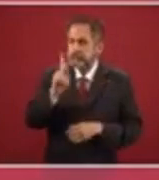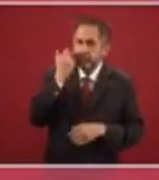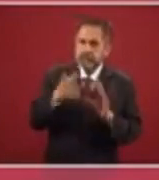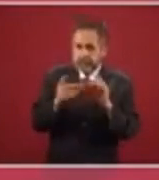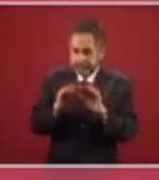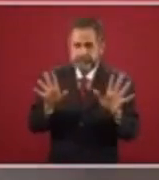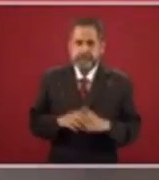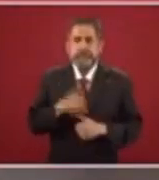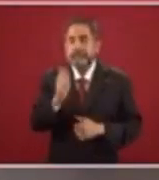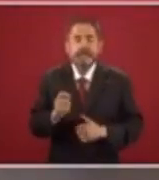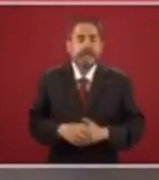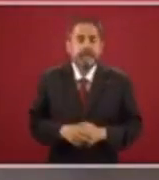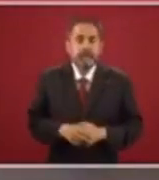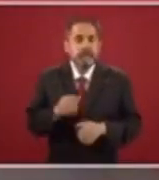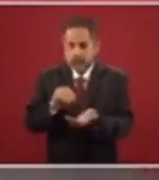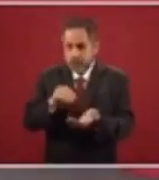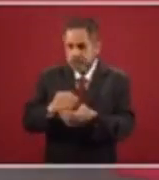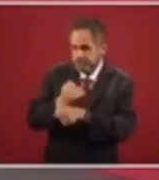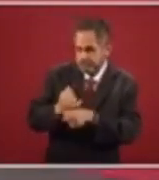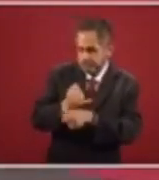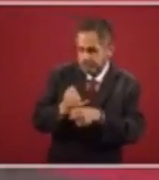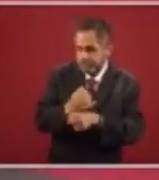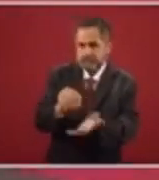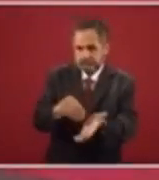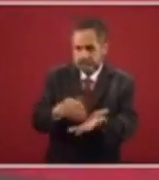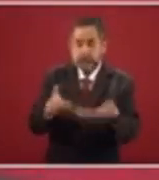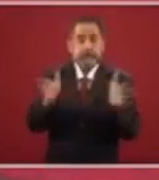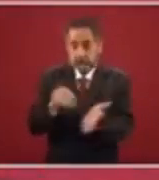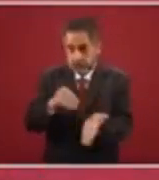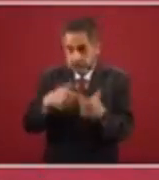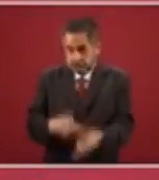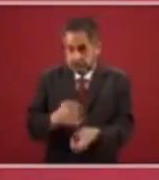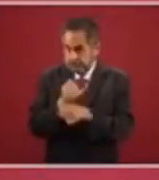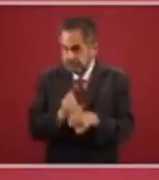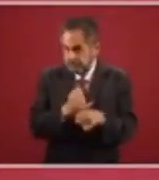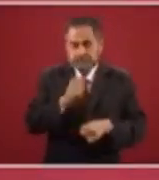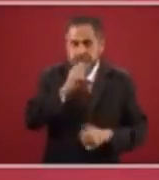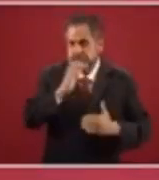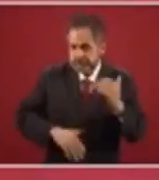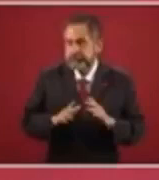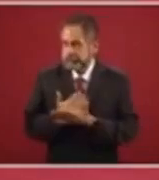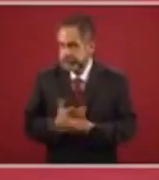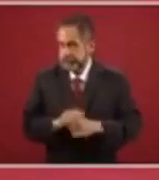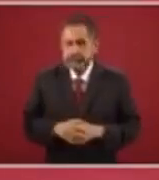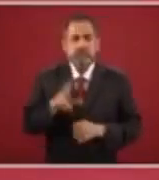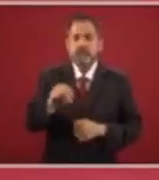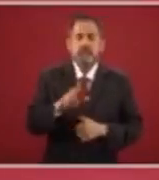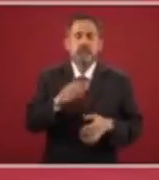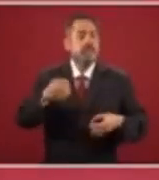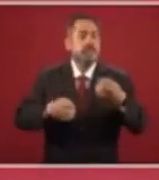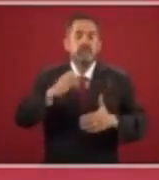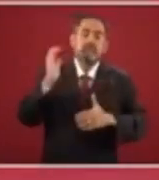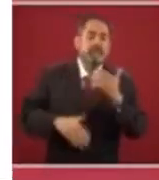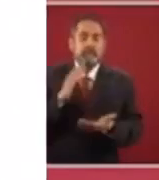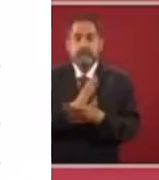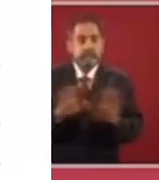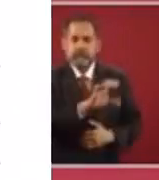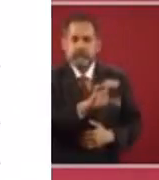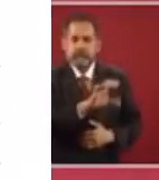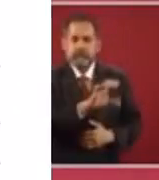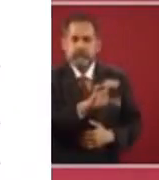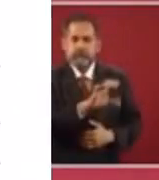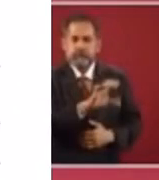aclarar que es una averiguación abierta. O sea, no es un juicio